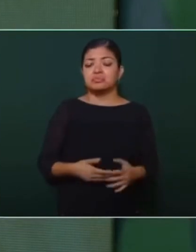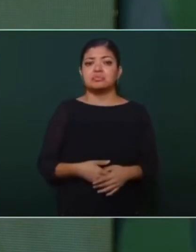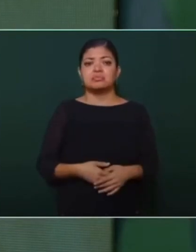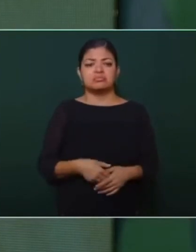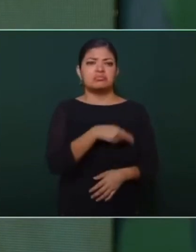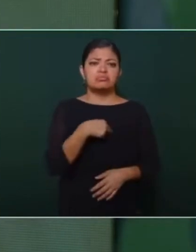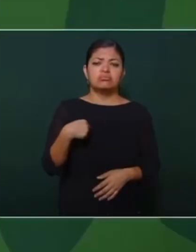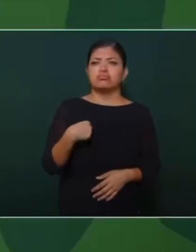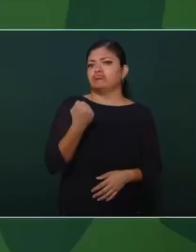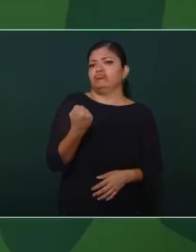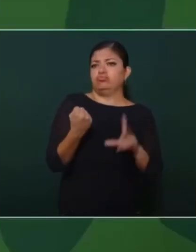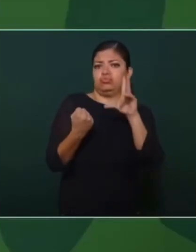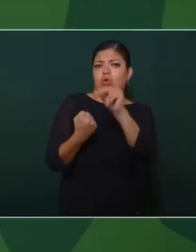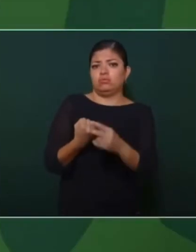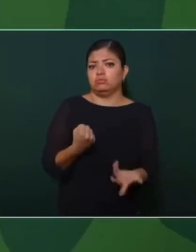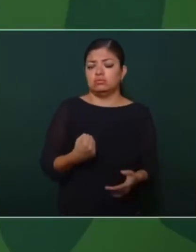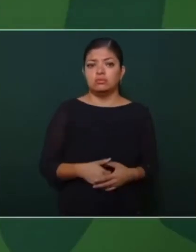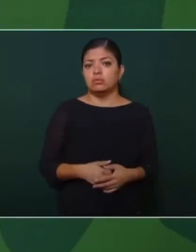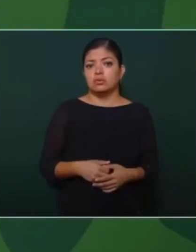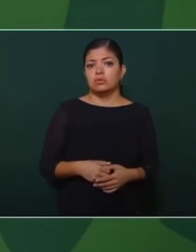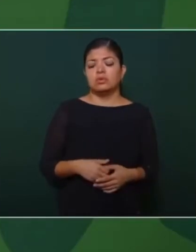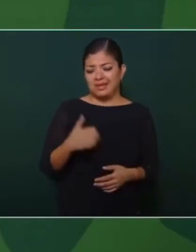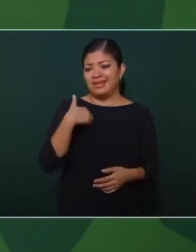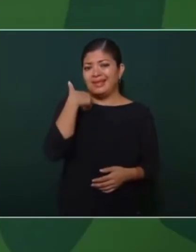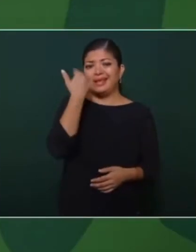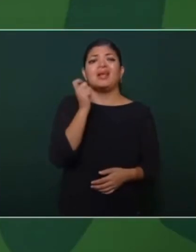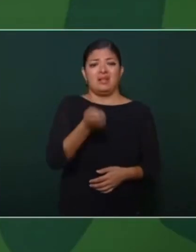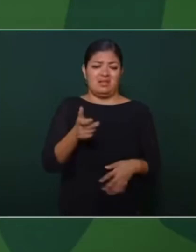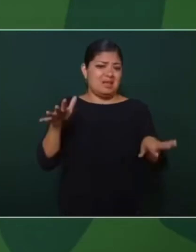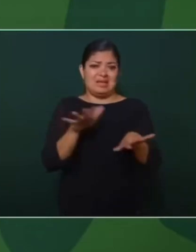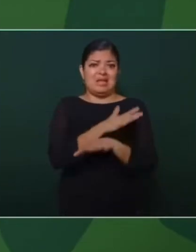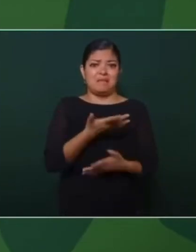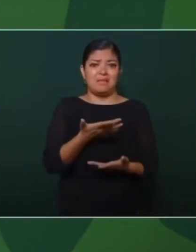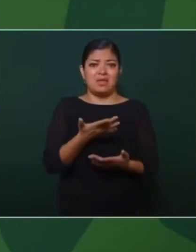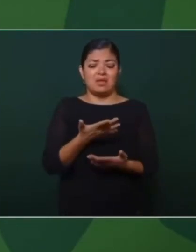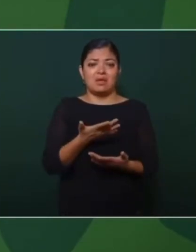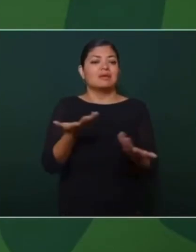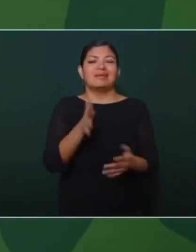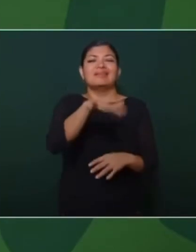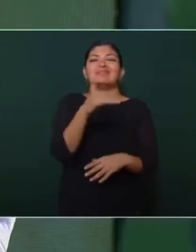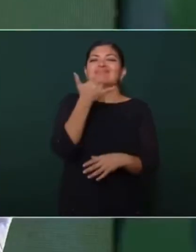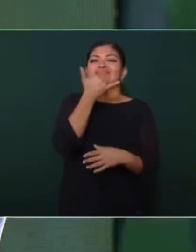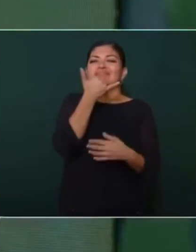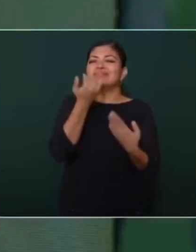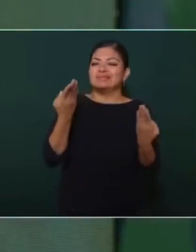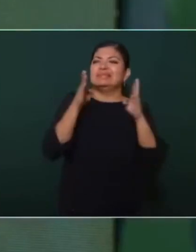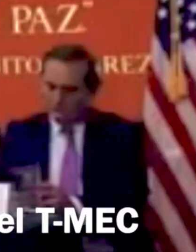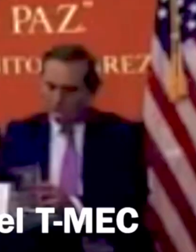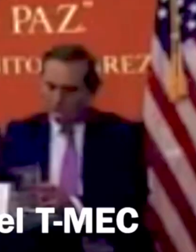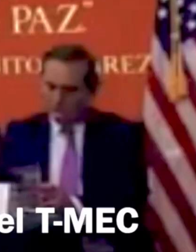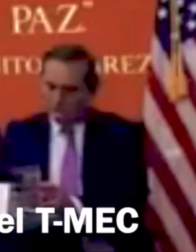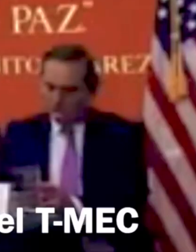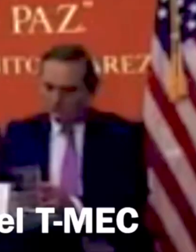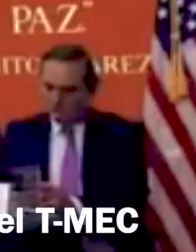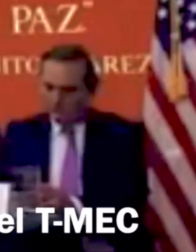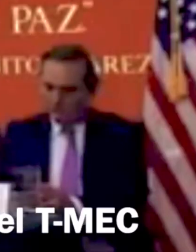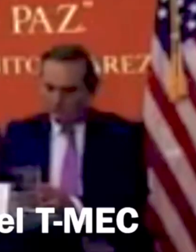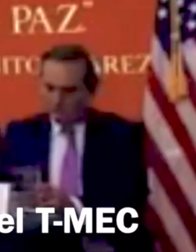Y dijimos no, queremos que cambie el capítulo. Es más, que no se toque el tema.